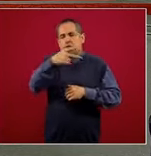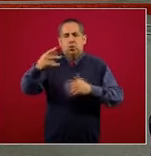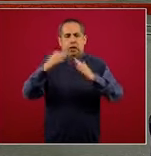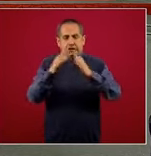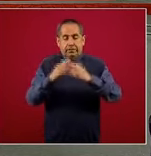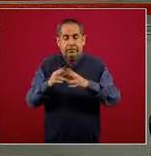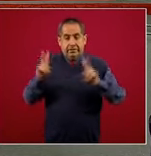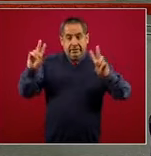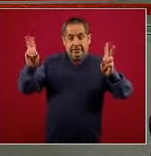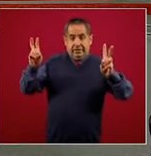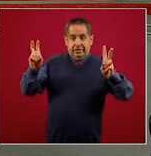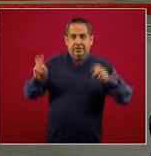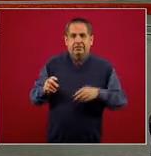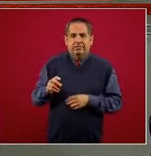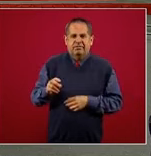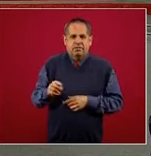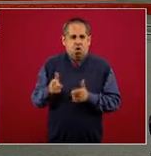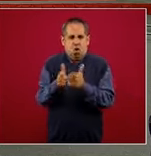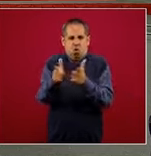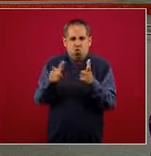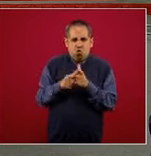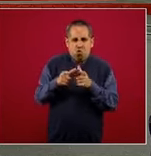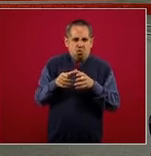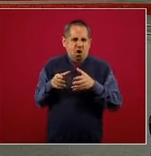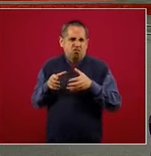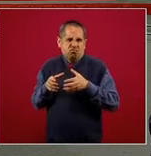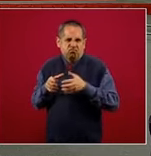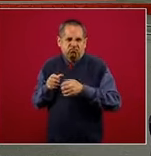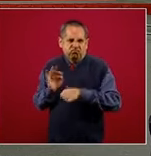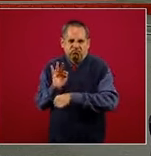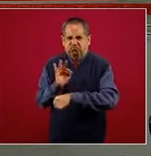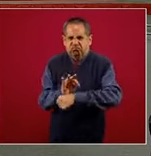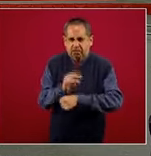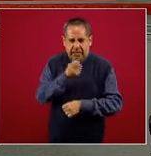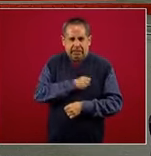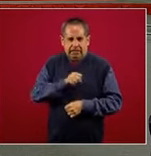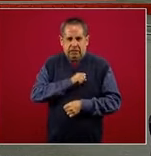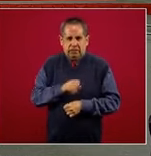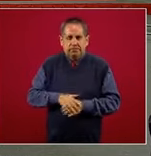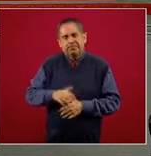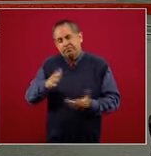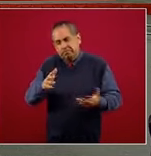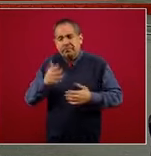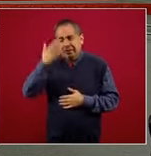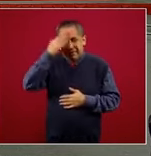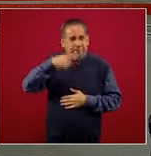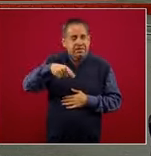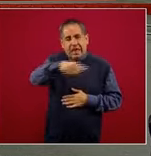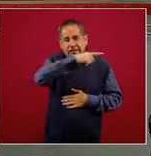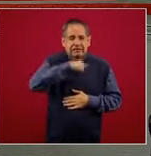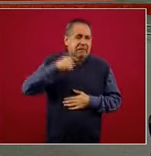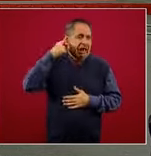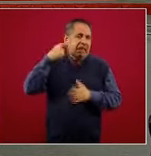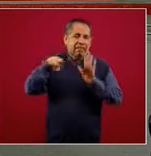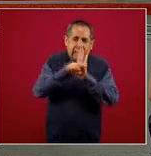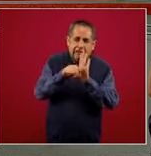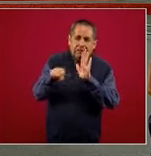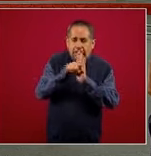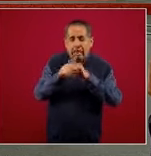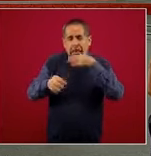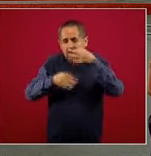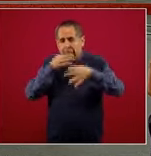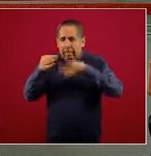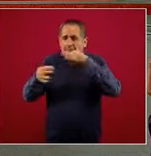el Escuadrón de la Salud. Ha habido mucha comunicación negativa en cuanto a que al